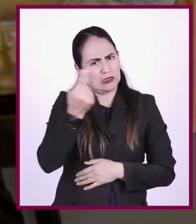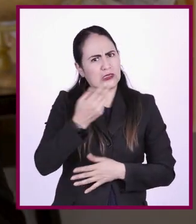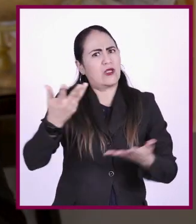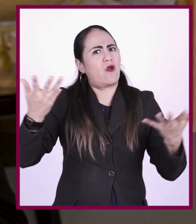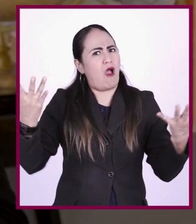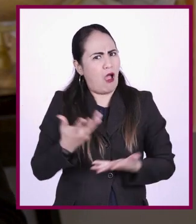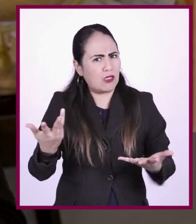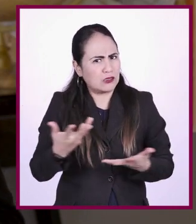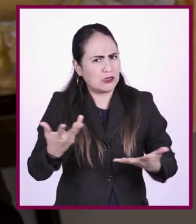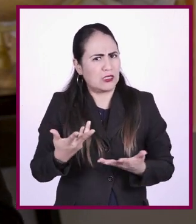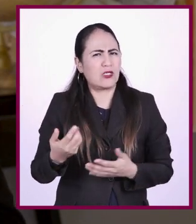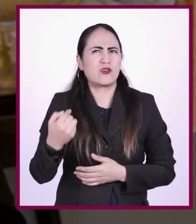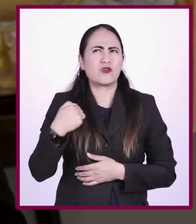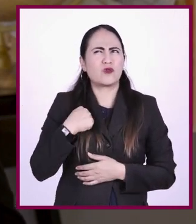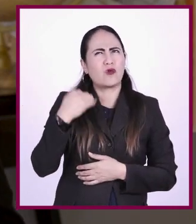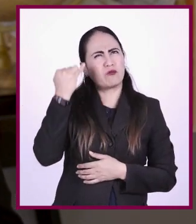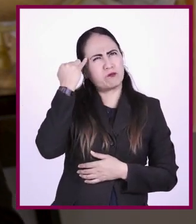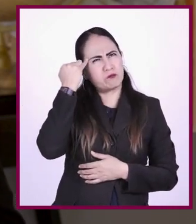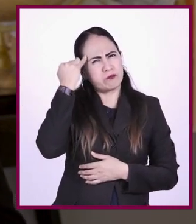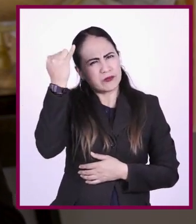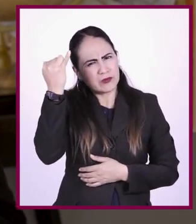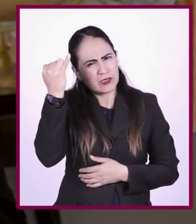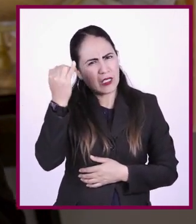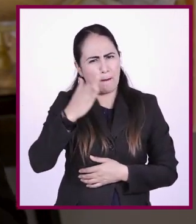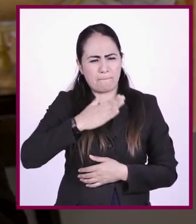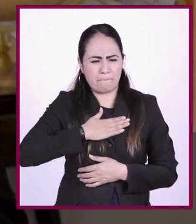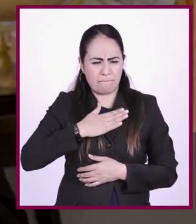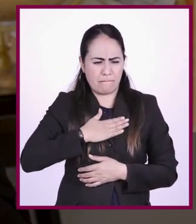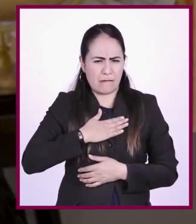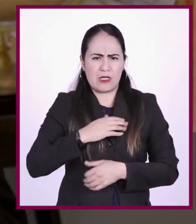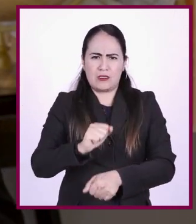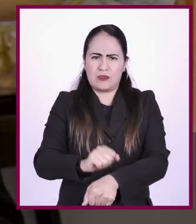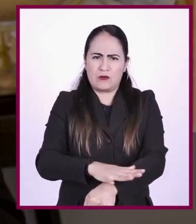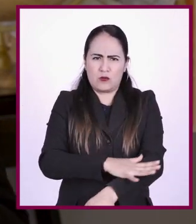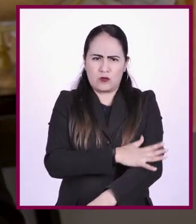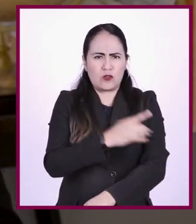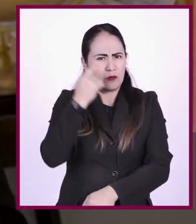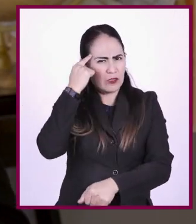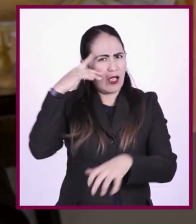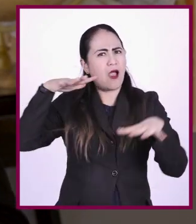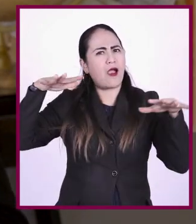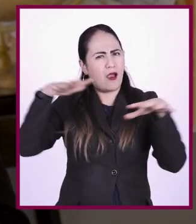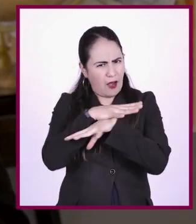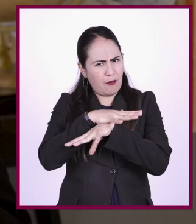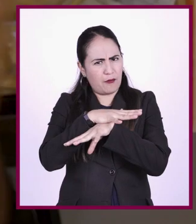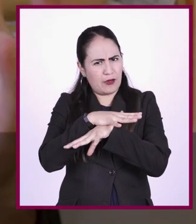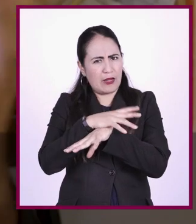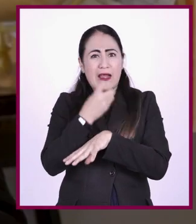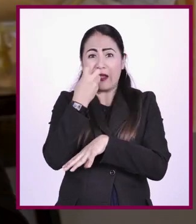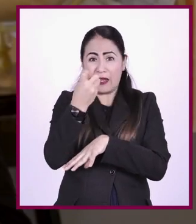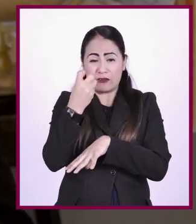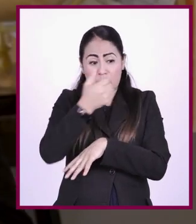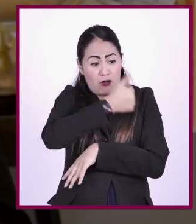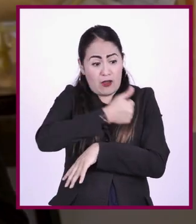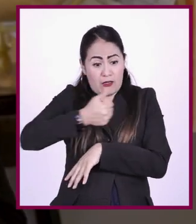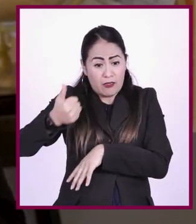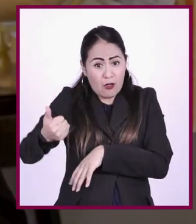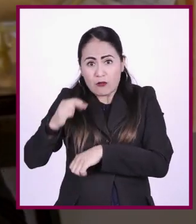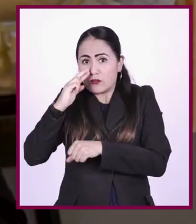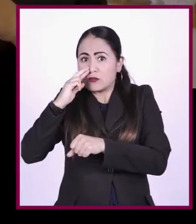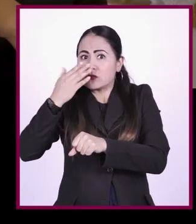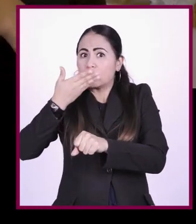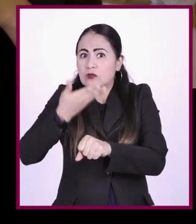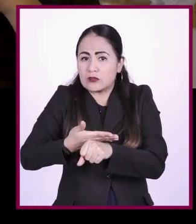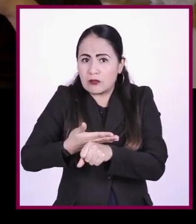actuar. Y pensando en esta idea de poder transformar las emociones y pensamientos, entra bien esta idea de